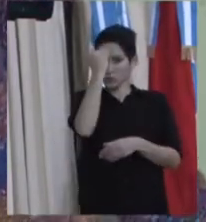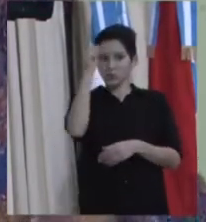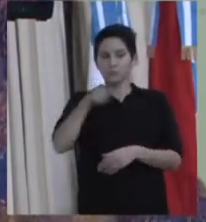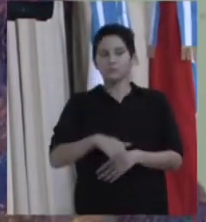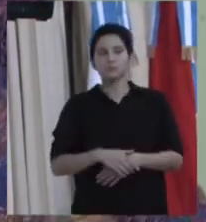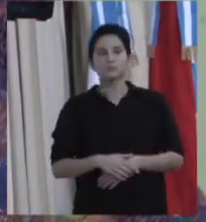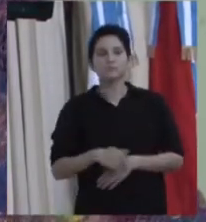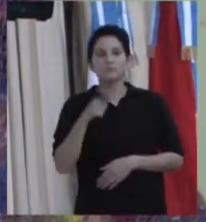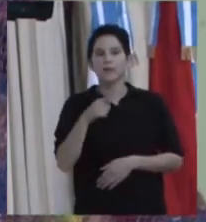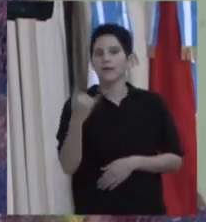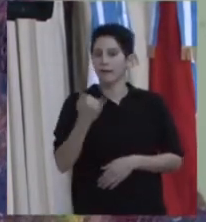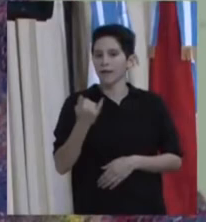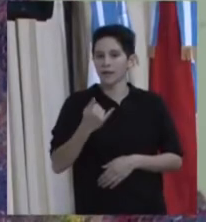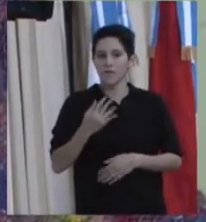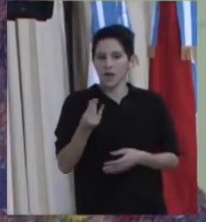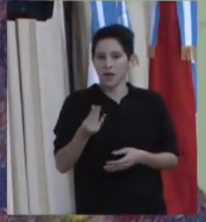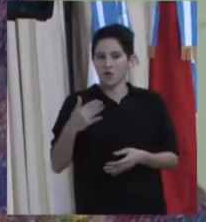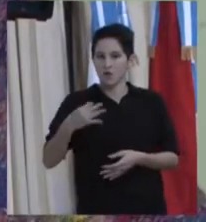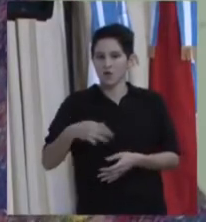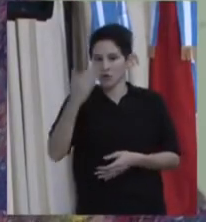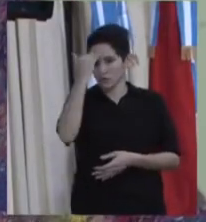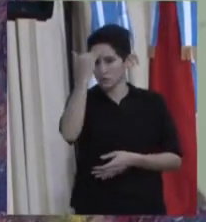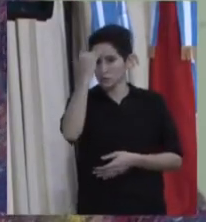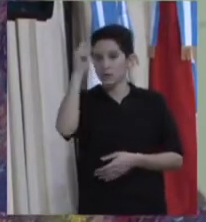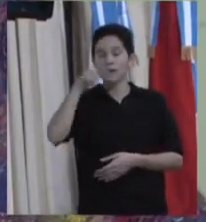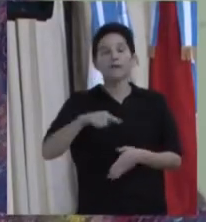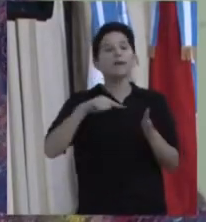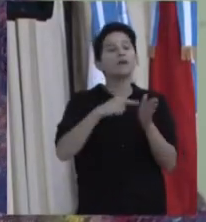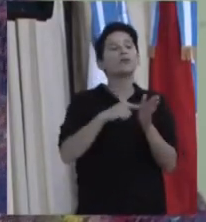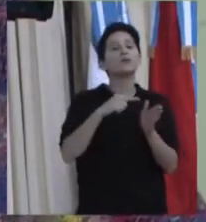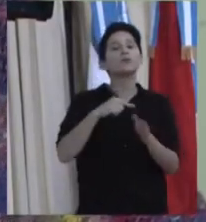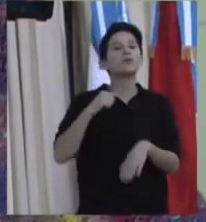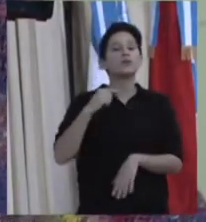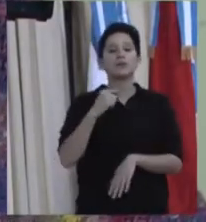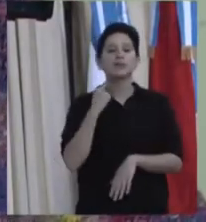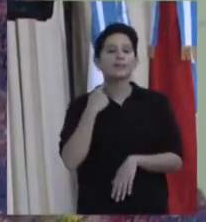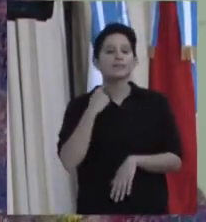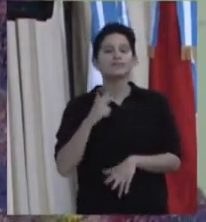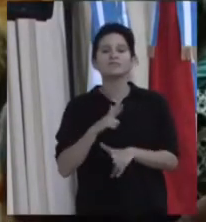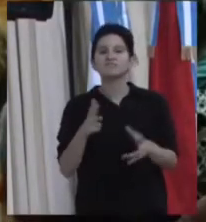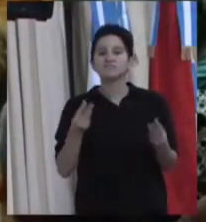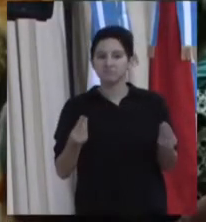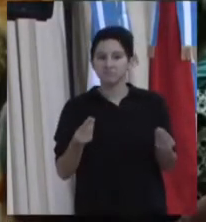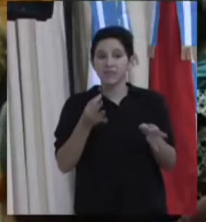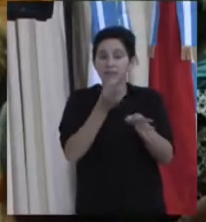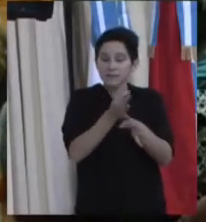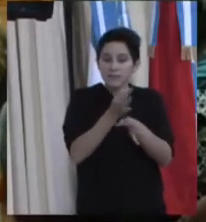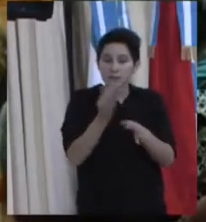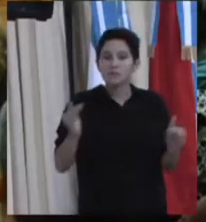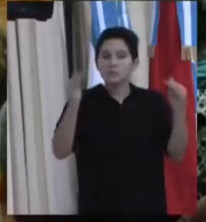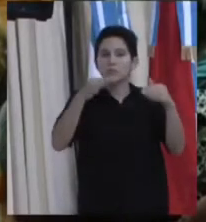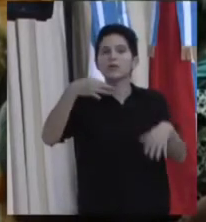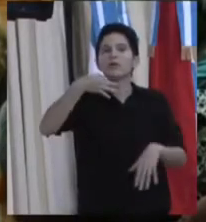que tiene rango constitucional, que en el artículo 13 establece que la enseñanza superior